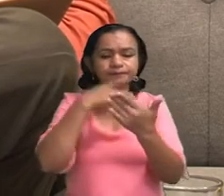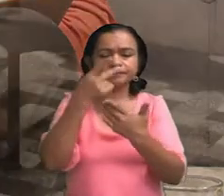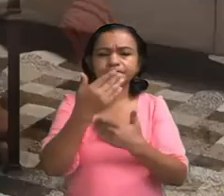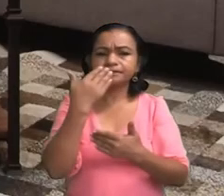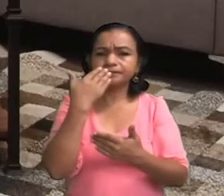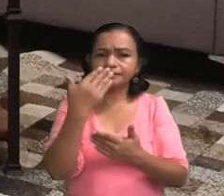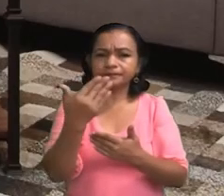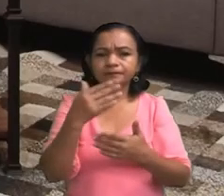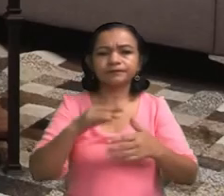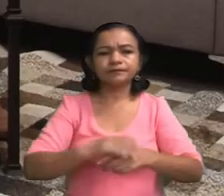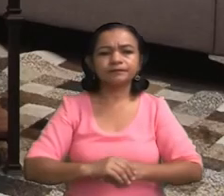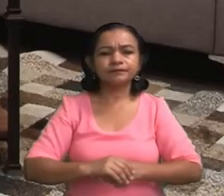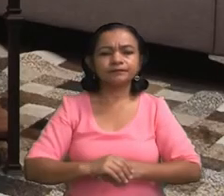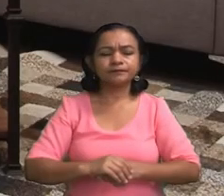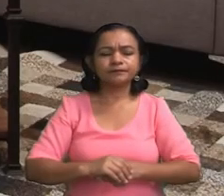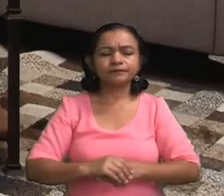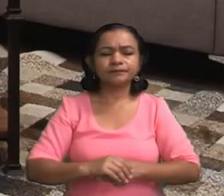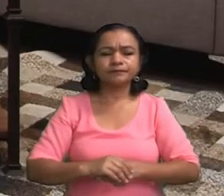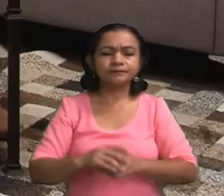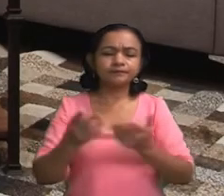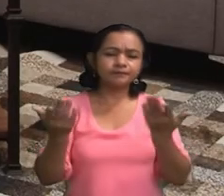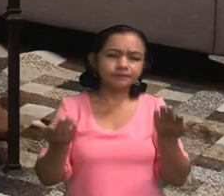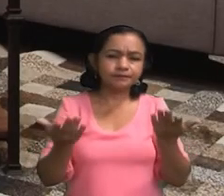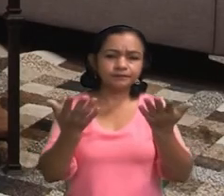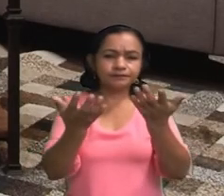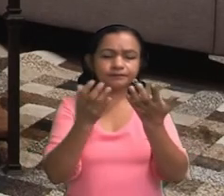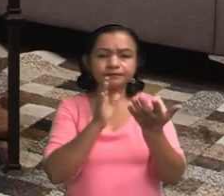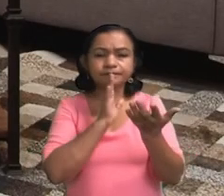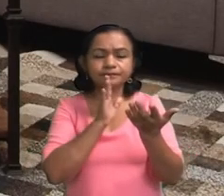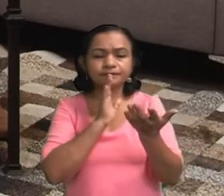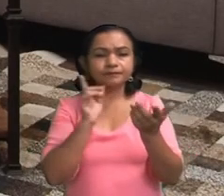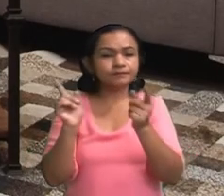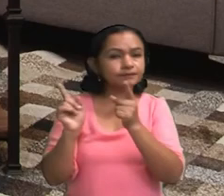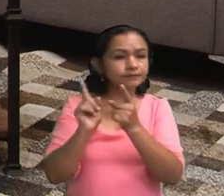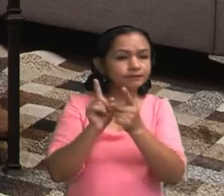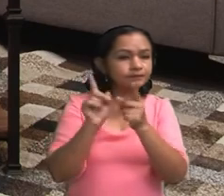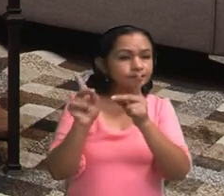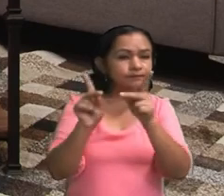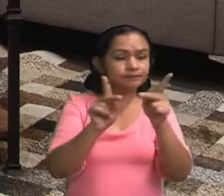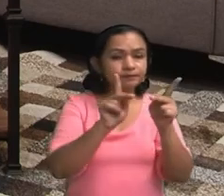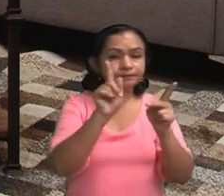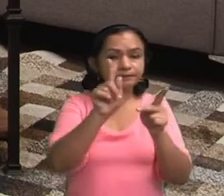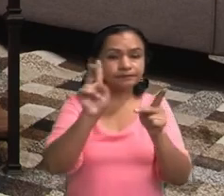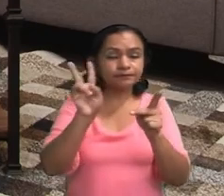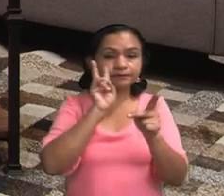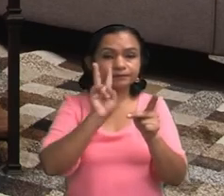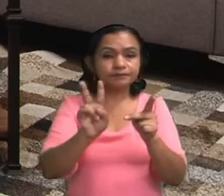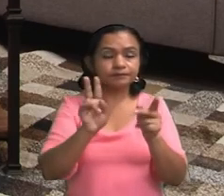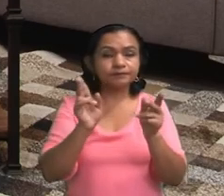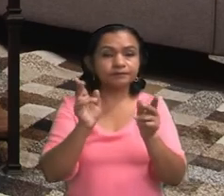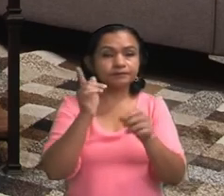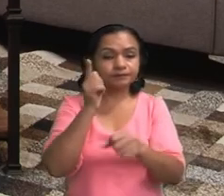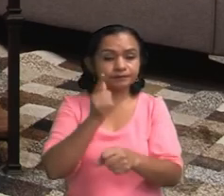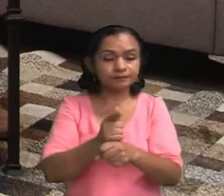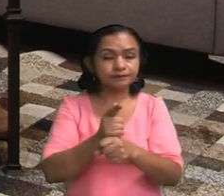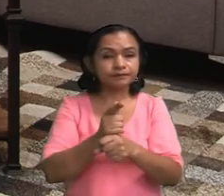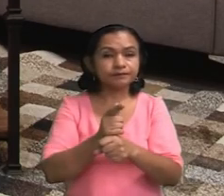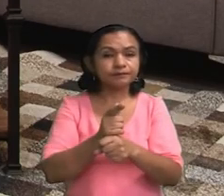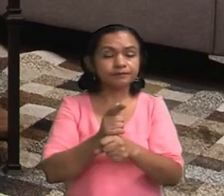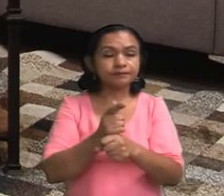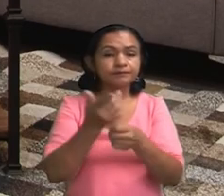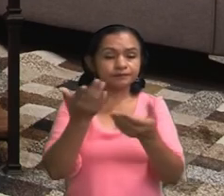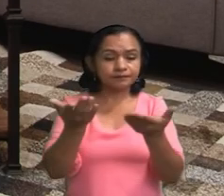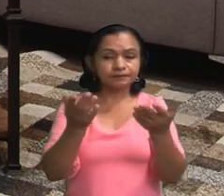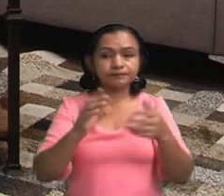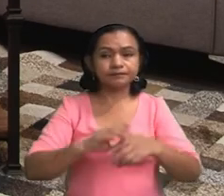exitosos. Diputado, en un minuto, si quisiera enviarle un mensaje a nuestra audiencia a partir y a través de las cámaras del canal parlamentario, adelante, tiene